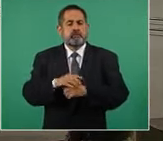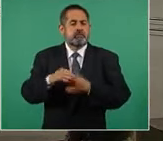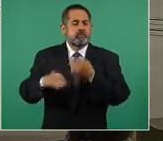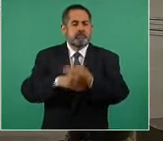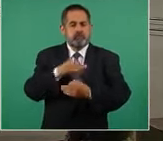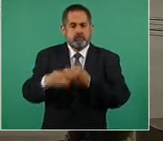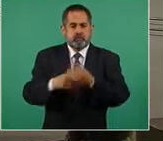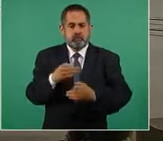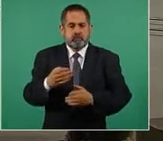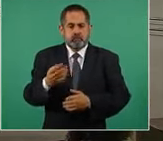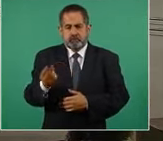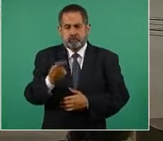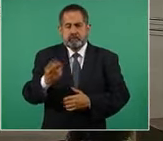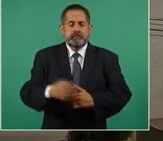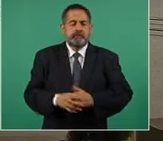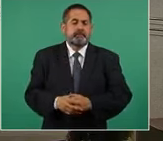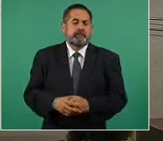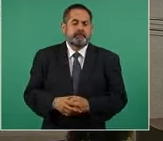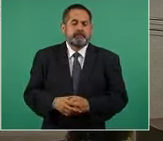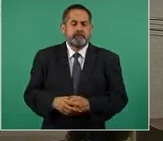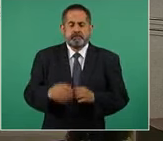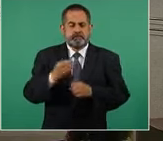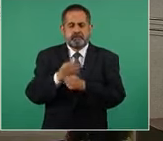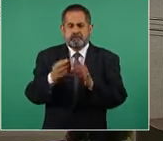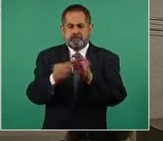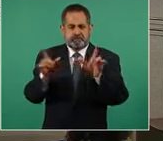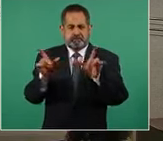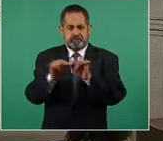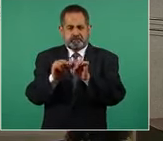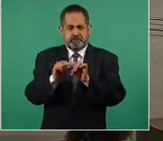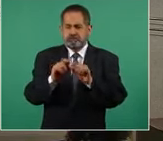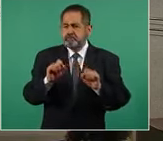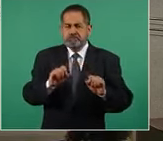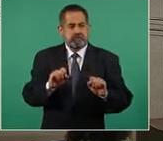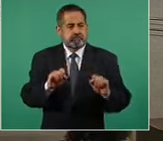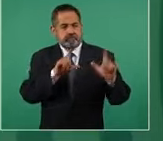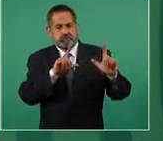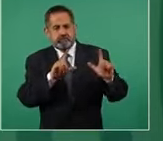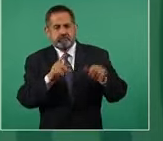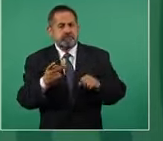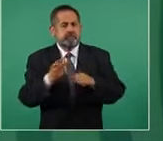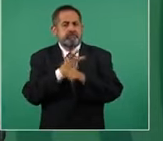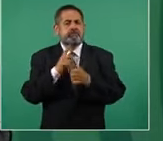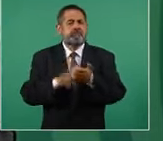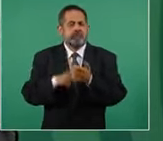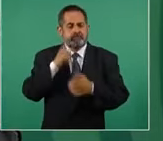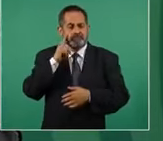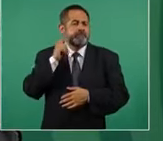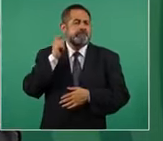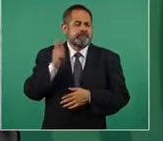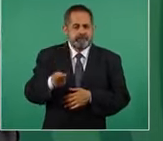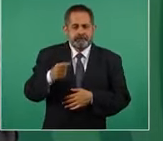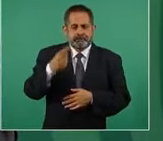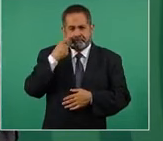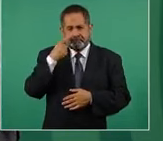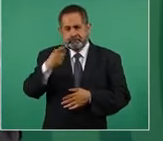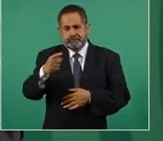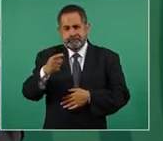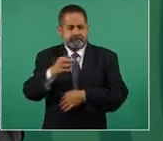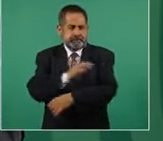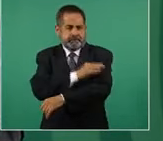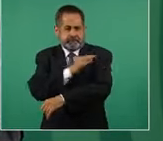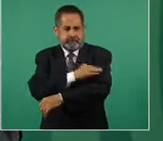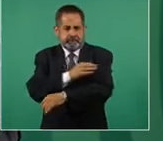todas y todos ustedes. Seré muy breve para presentar el estado que guarda la epidemia y sobre todo el avance de la vacunación en